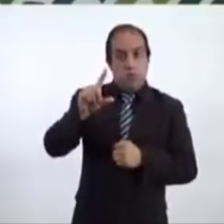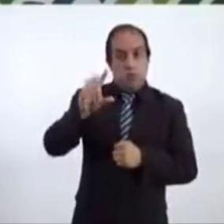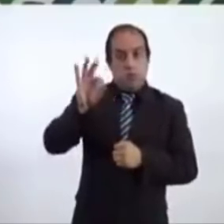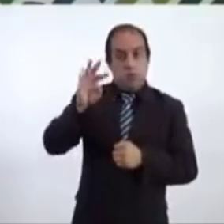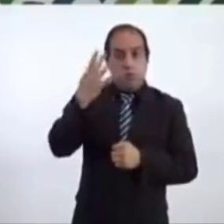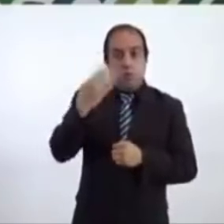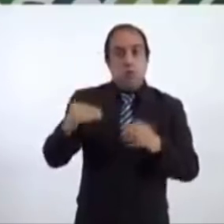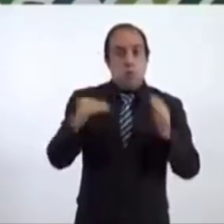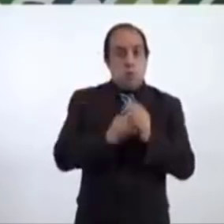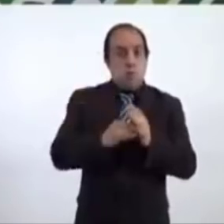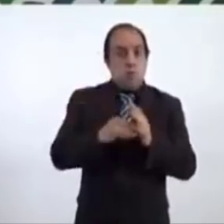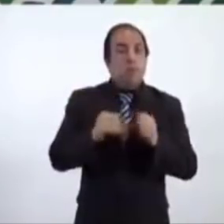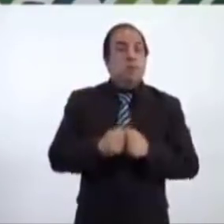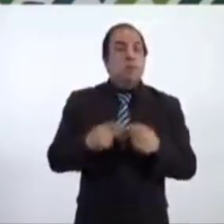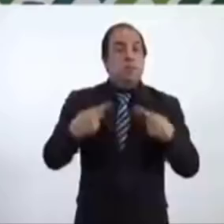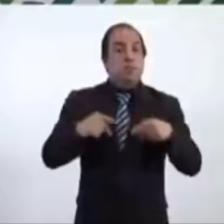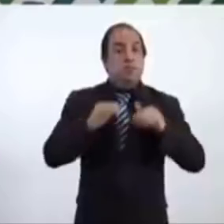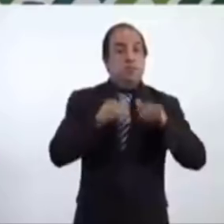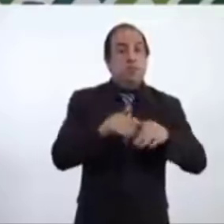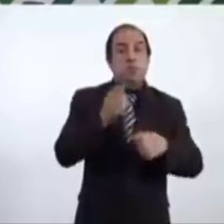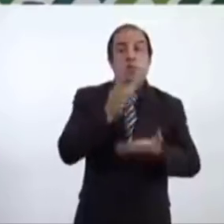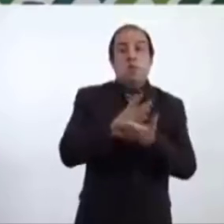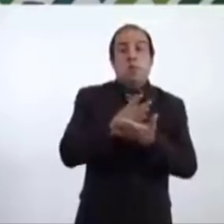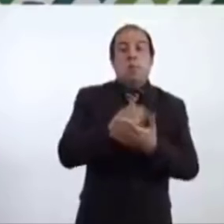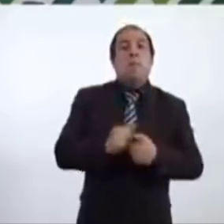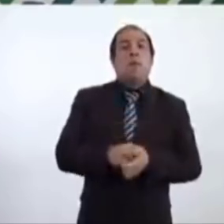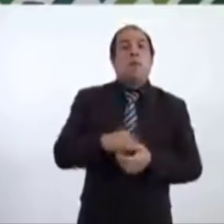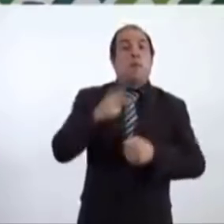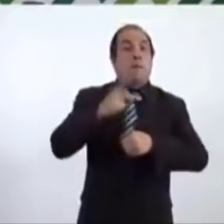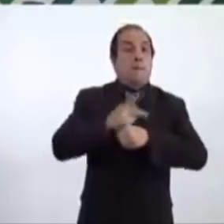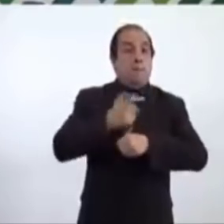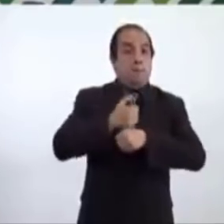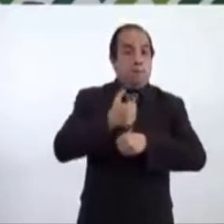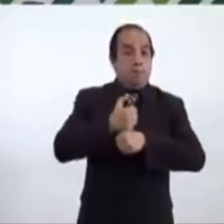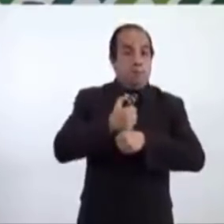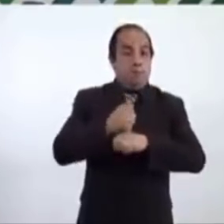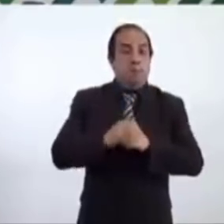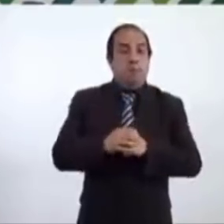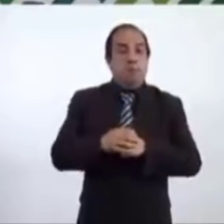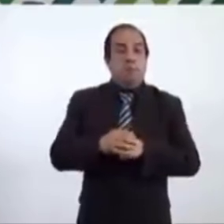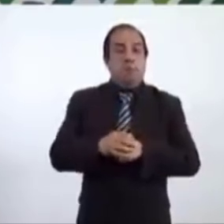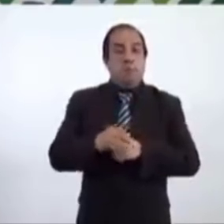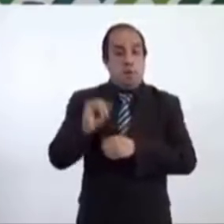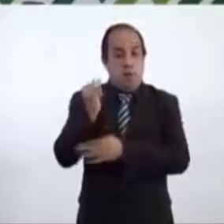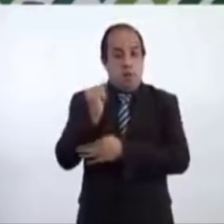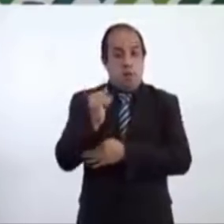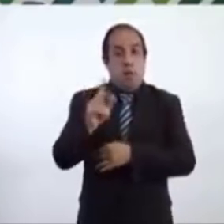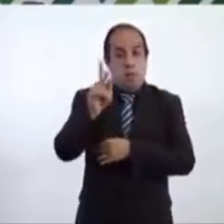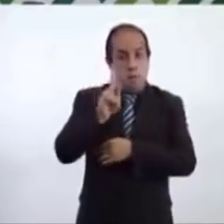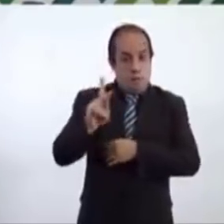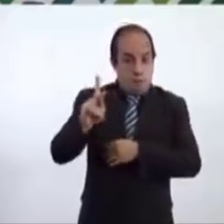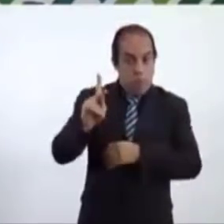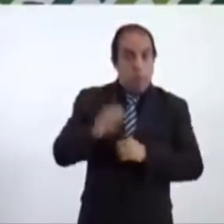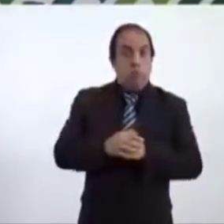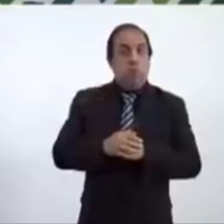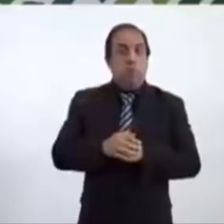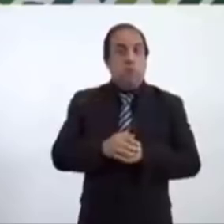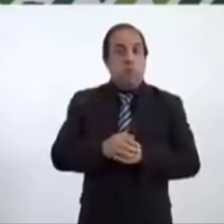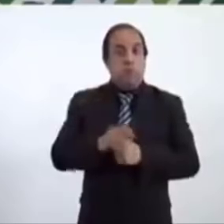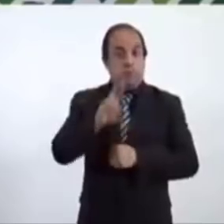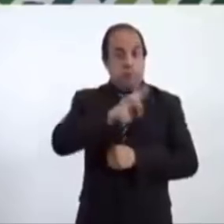144,000, me dice Eduardo, solamente de educación básica, pública y privada. Y ya por último preguntarle si